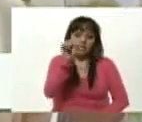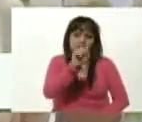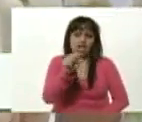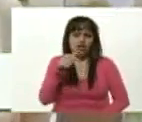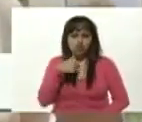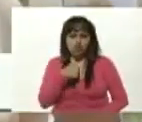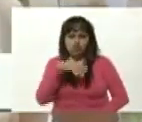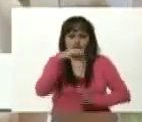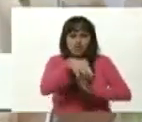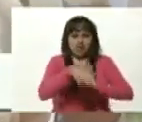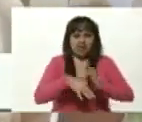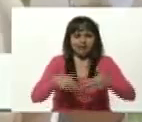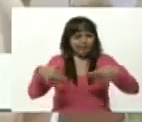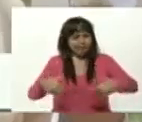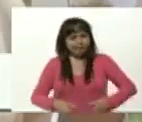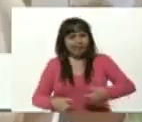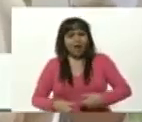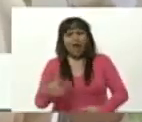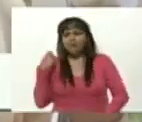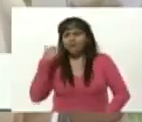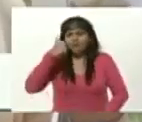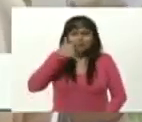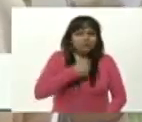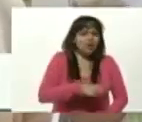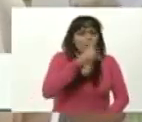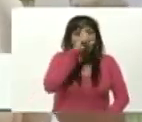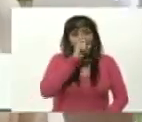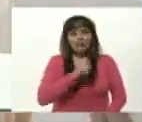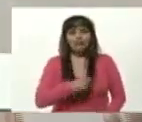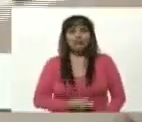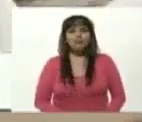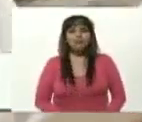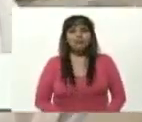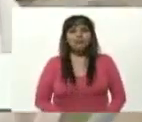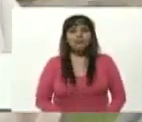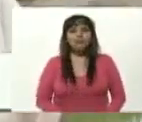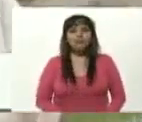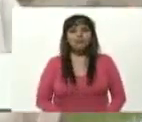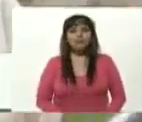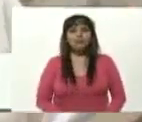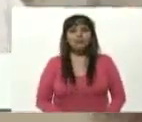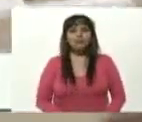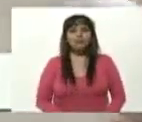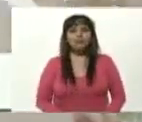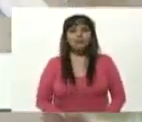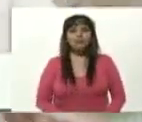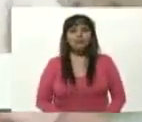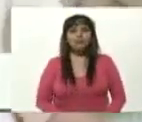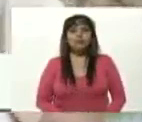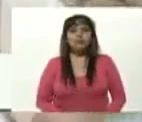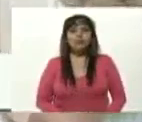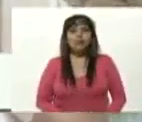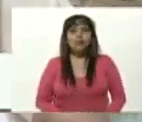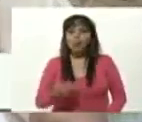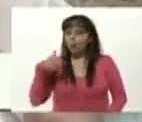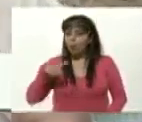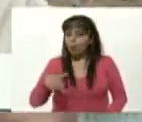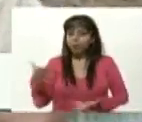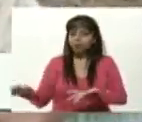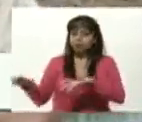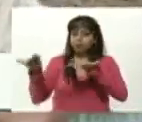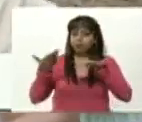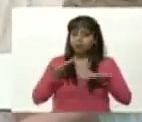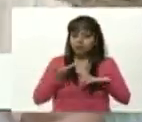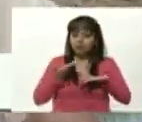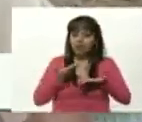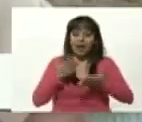productora, luchadora, con muchos años. Bueno, y recibir hoy el título de hermano del